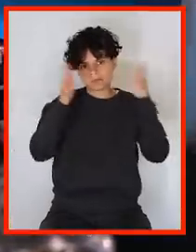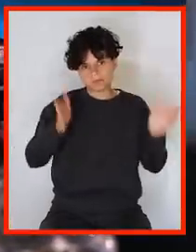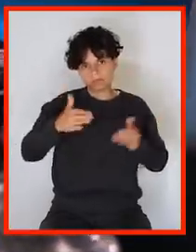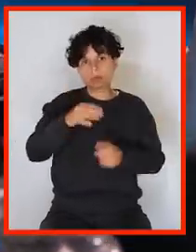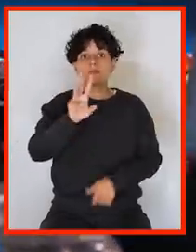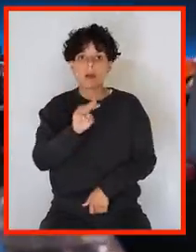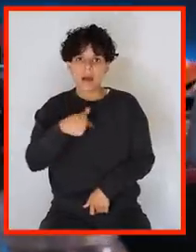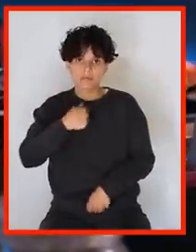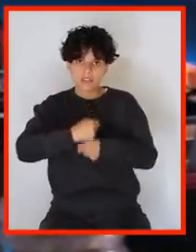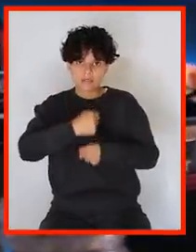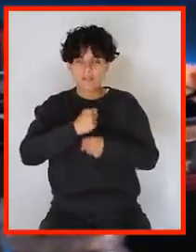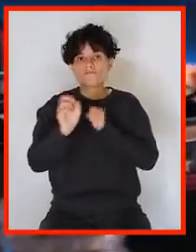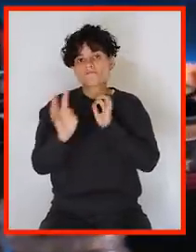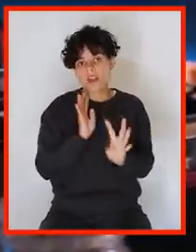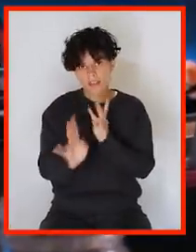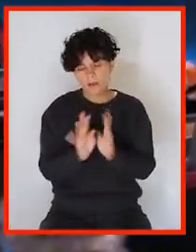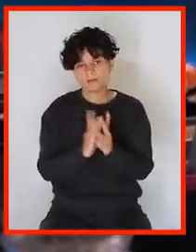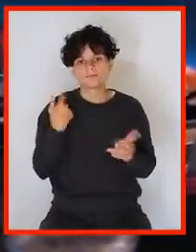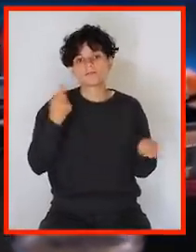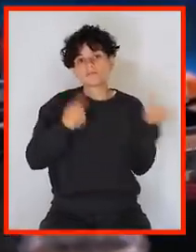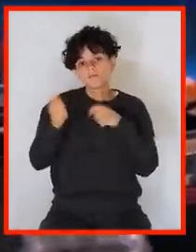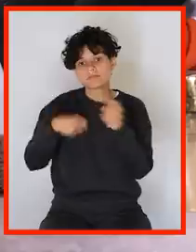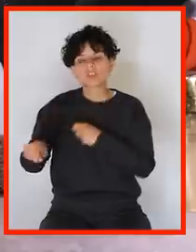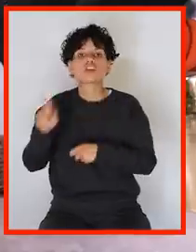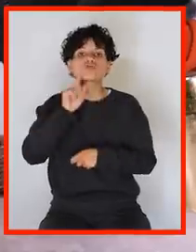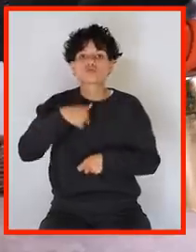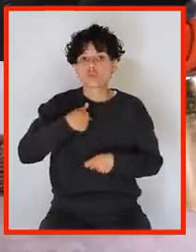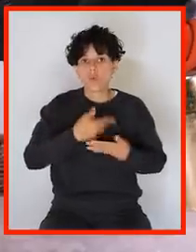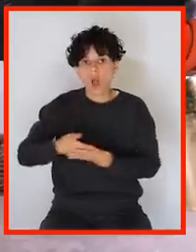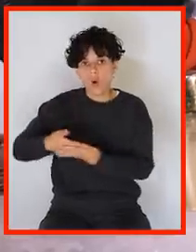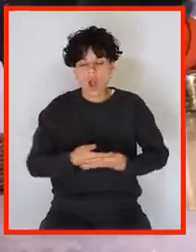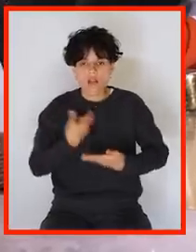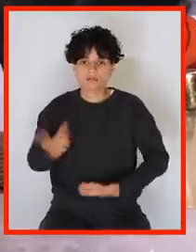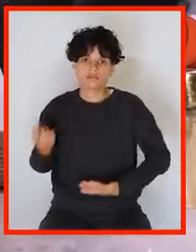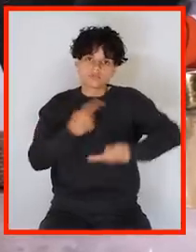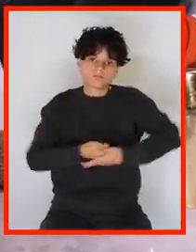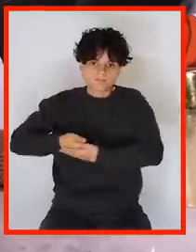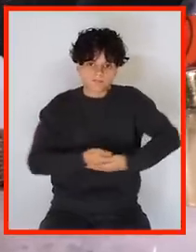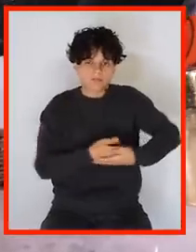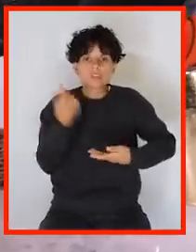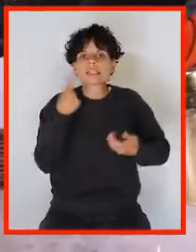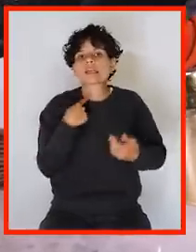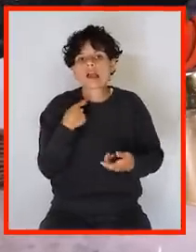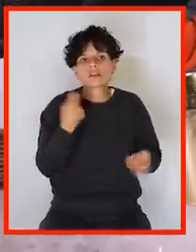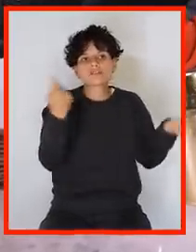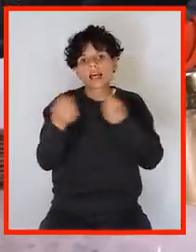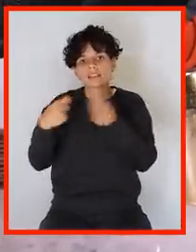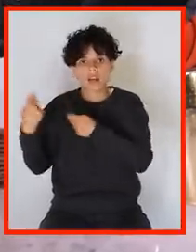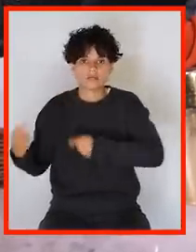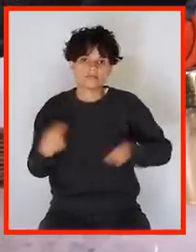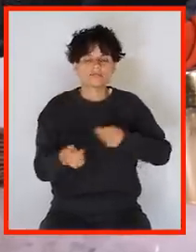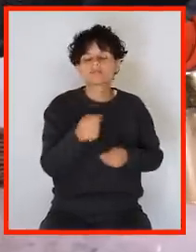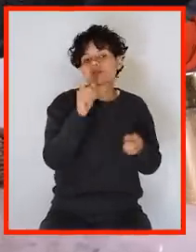mamá en la feria, ¿cachai? Siempre trabajó en la feria, andaba conmigo cuando yo era guaguita vendiendo queque ahí la